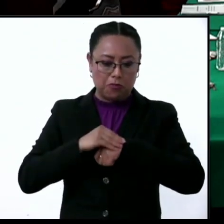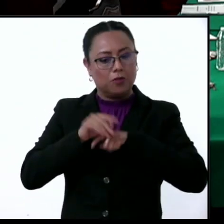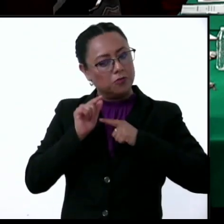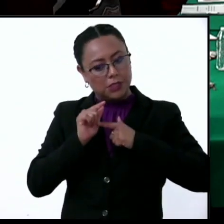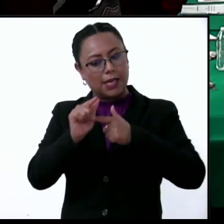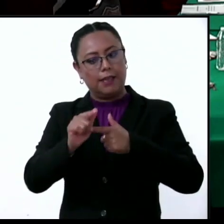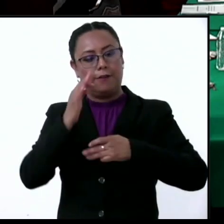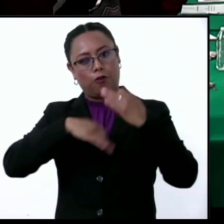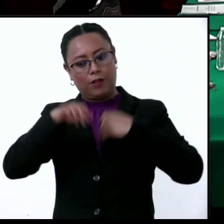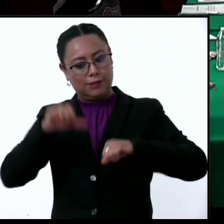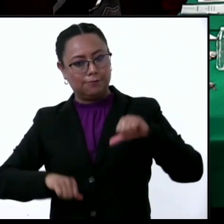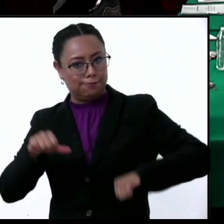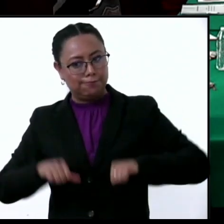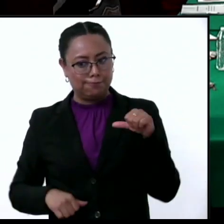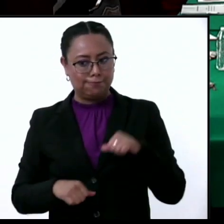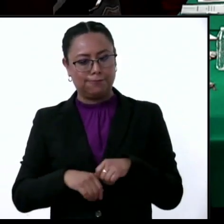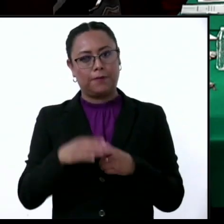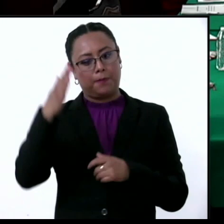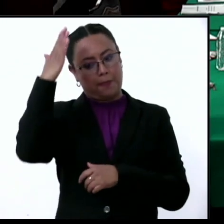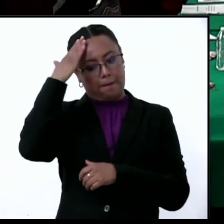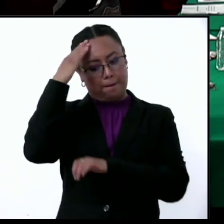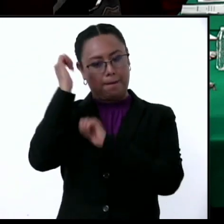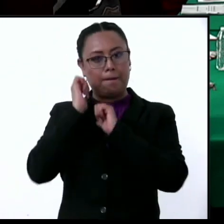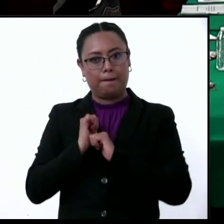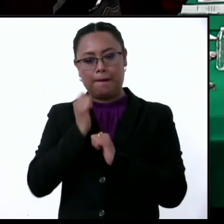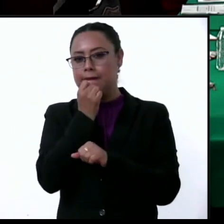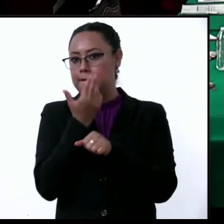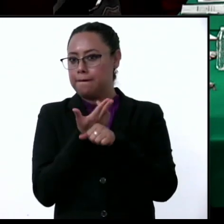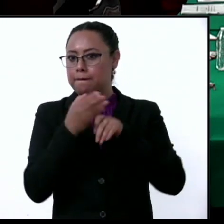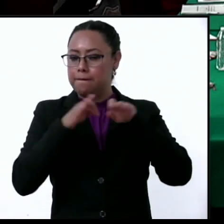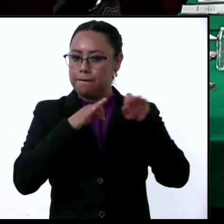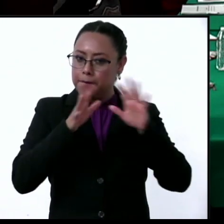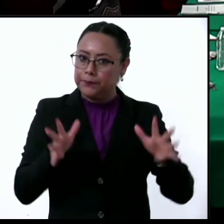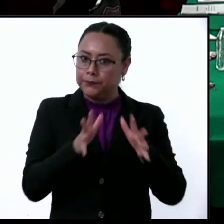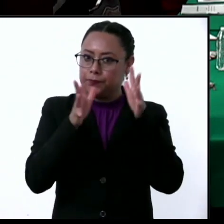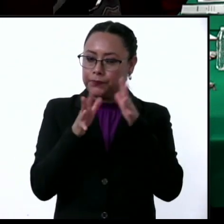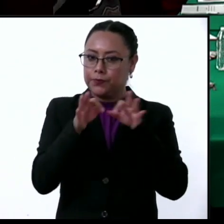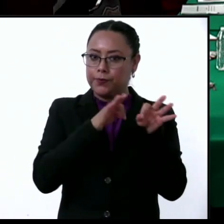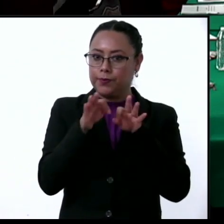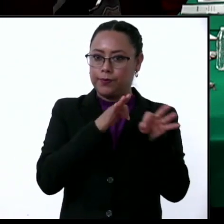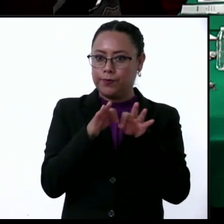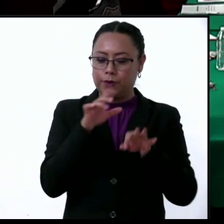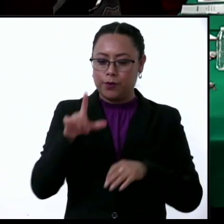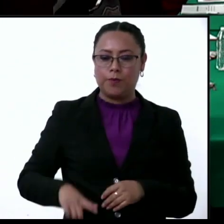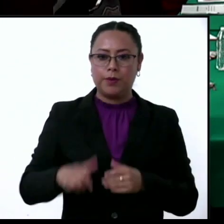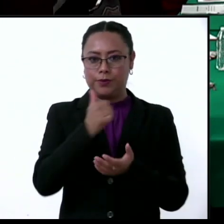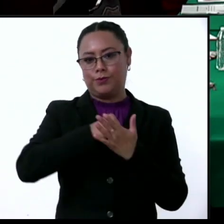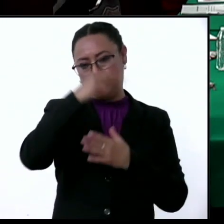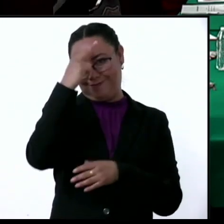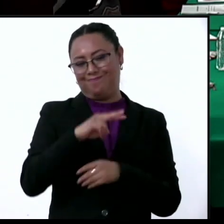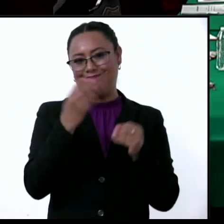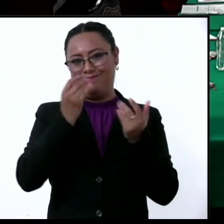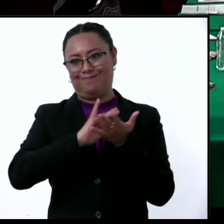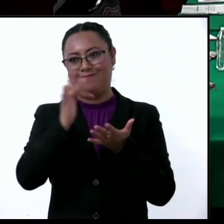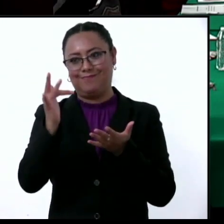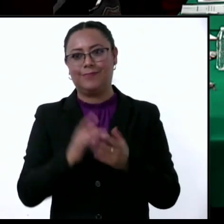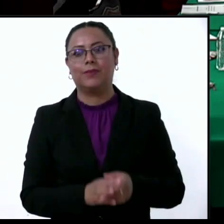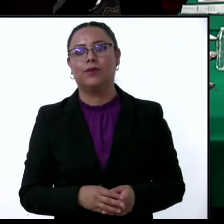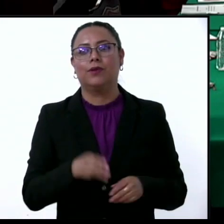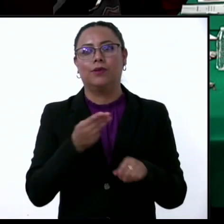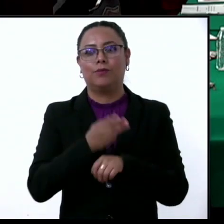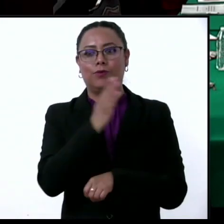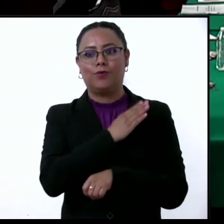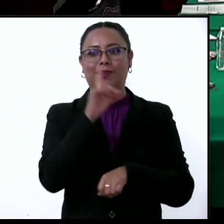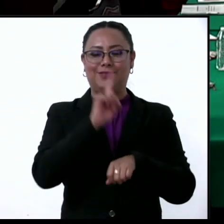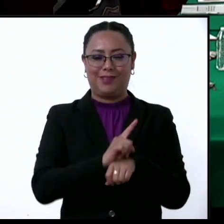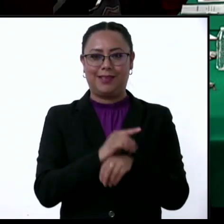estas tareas al frente de la Secretaría del Trabajo y Fomento al Empleo de Gobierno de la Ciudad de México. Muchas gracias, muy buenos días, muy